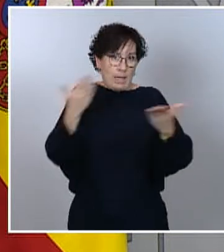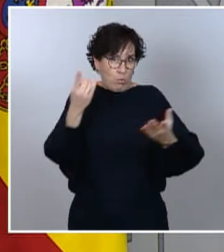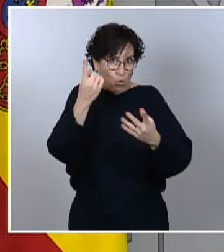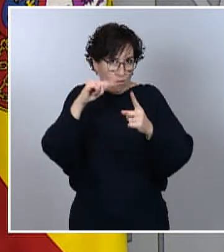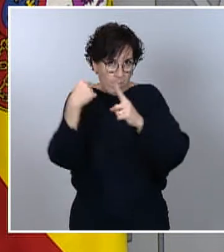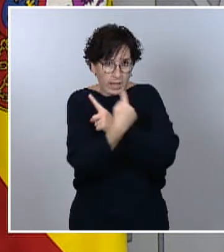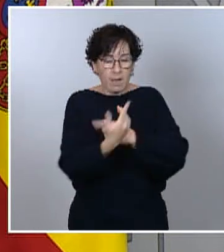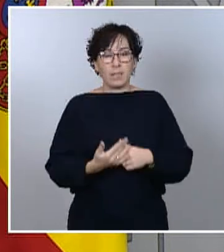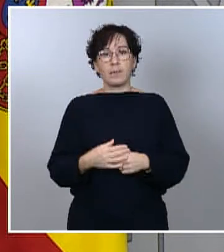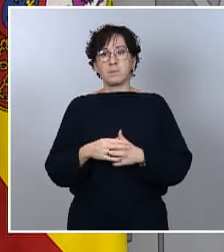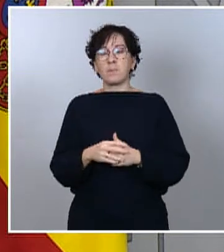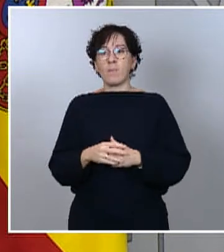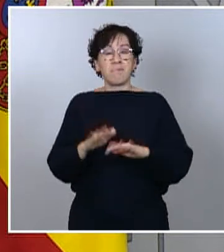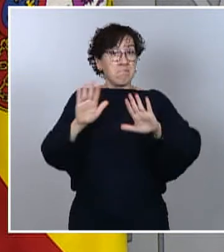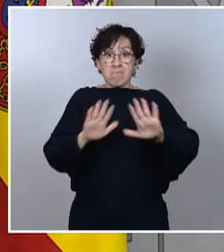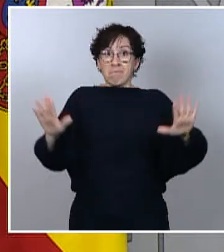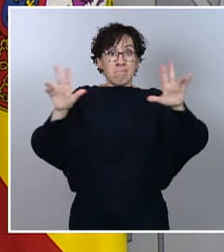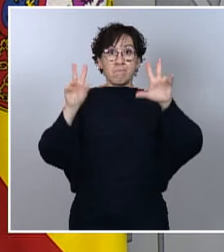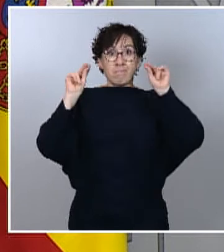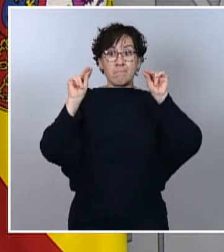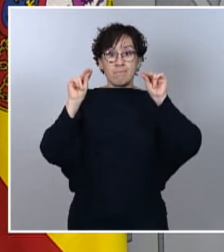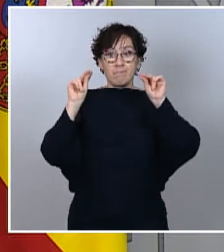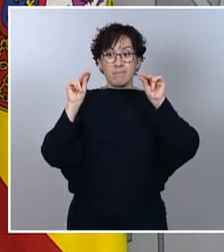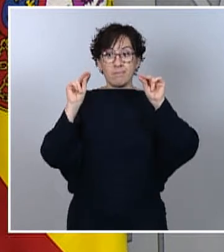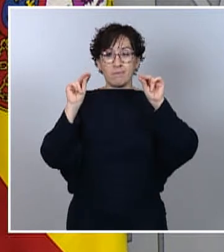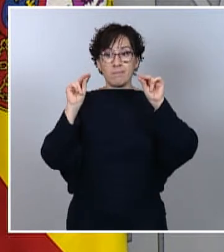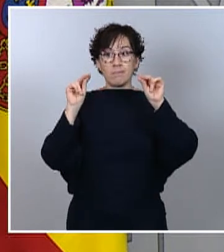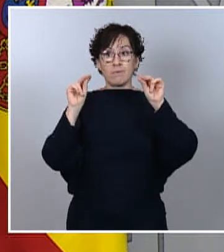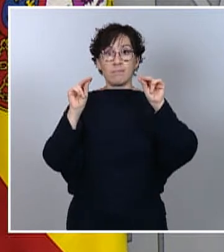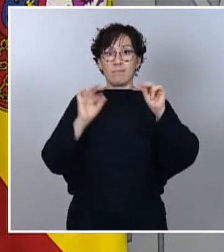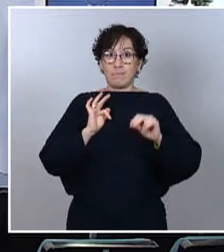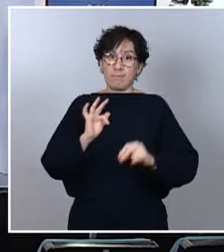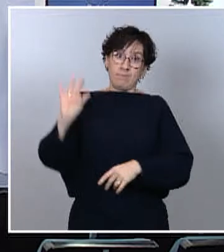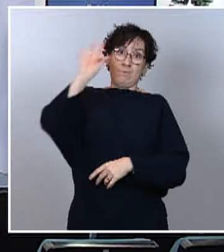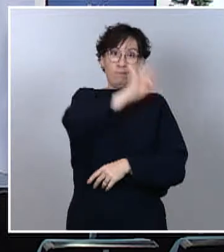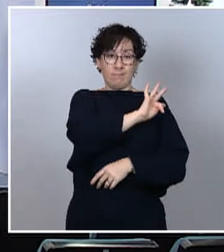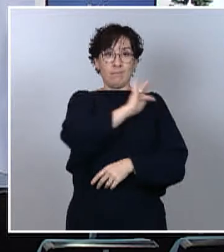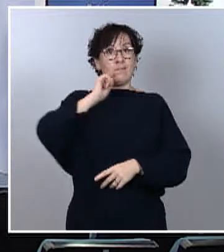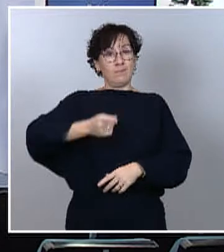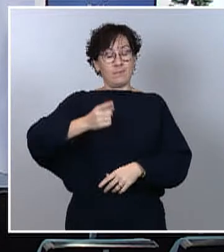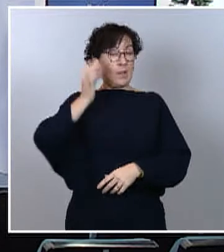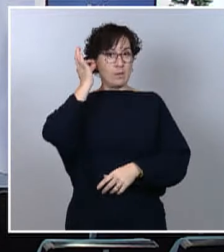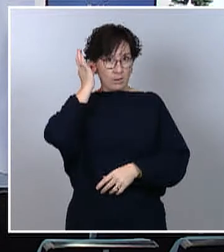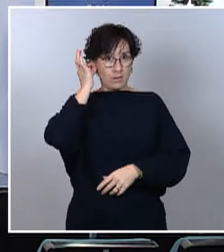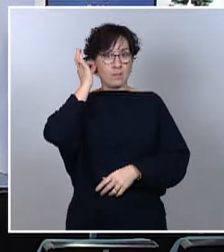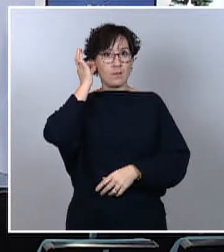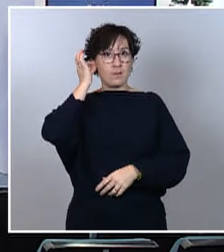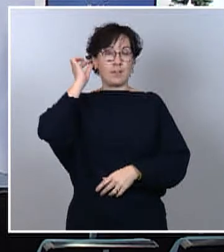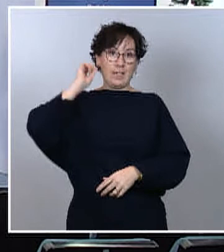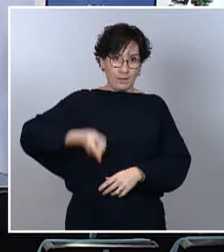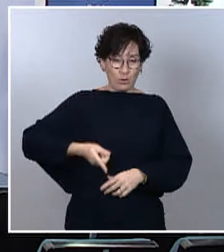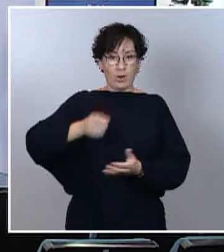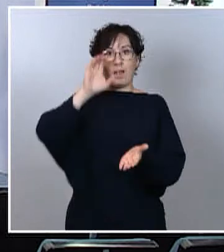más detalle los datos del estudio, paso la palabra a la doctora Marina Pollán, directora del Centro